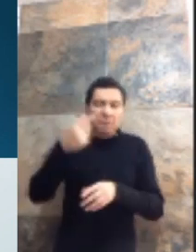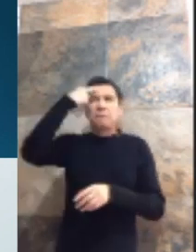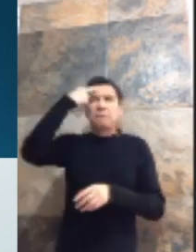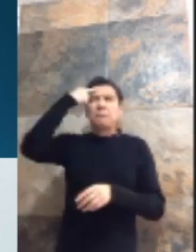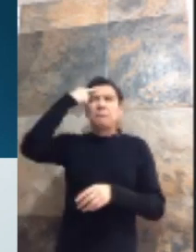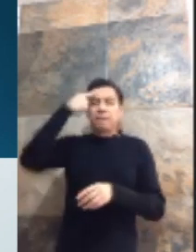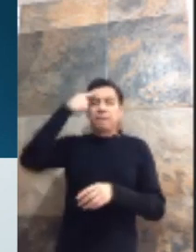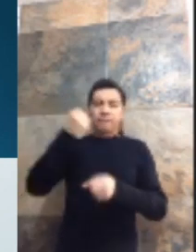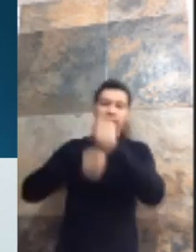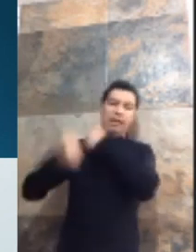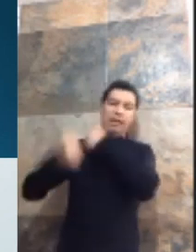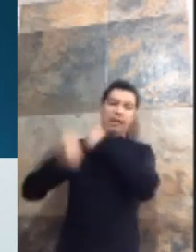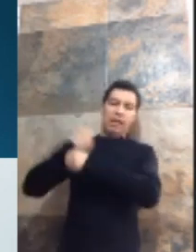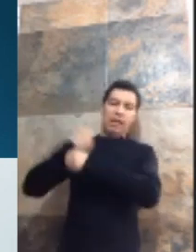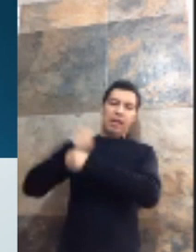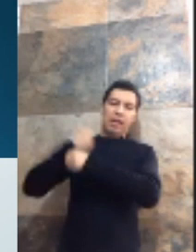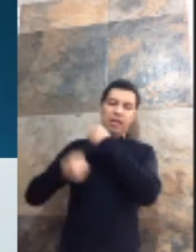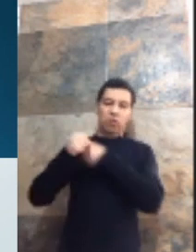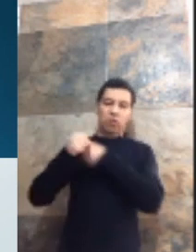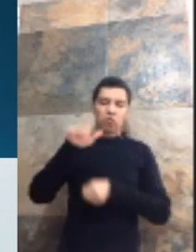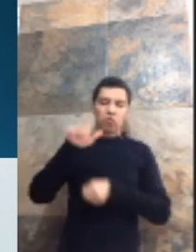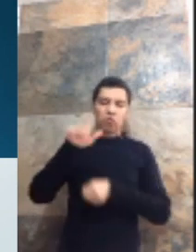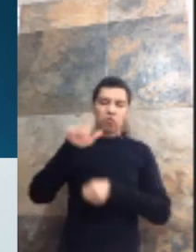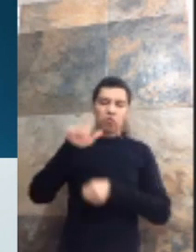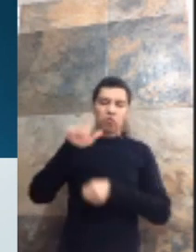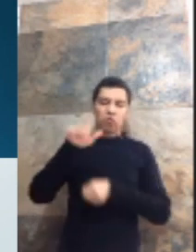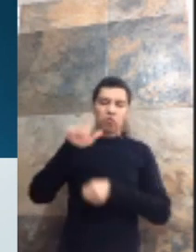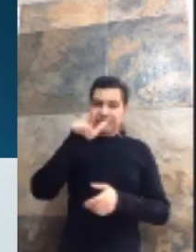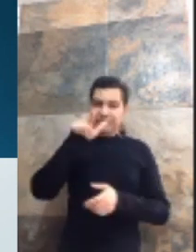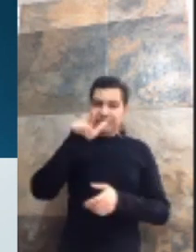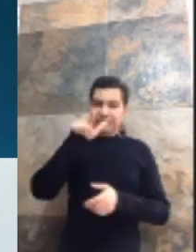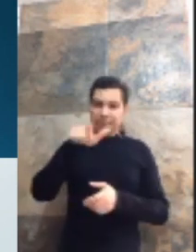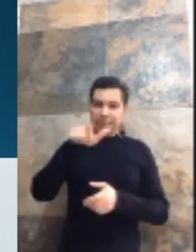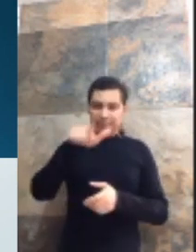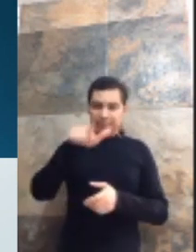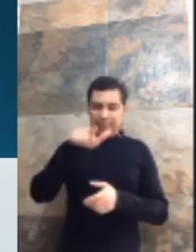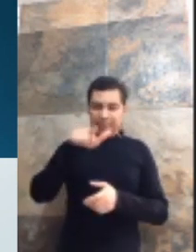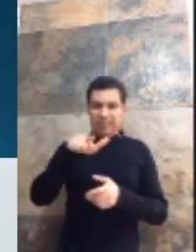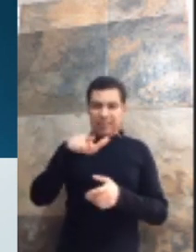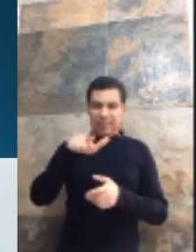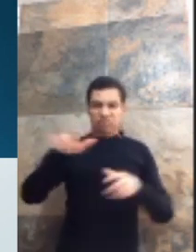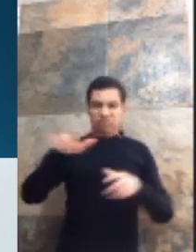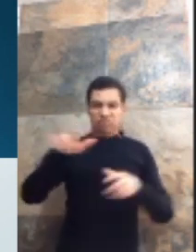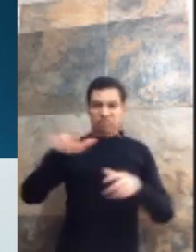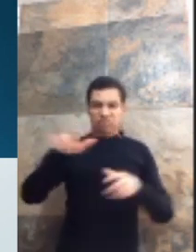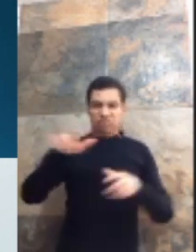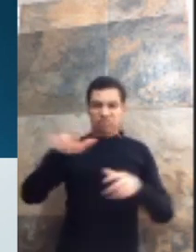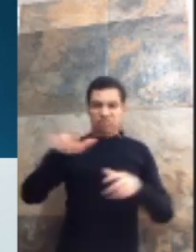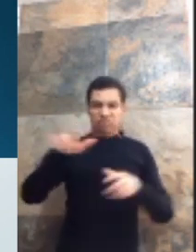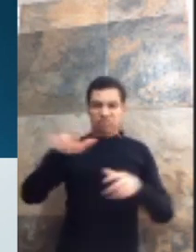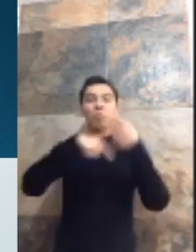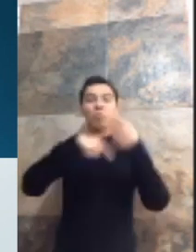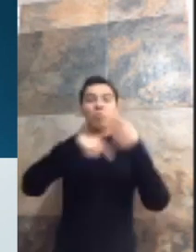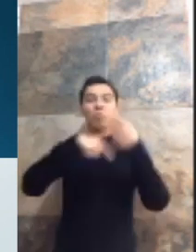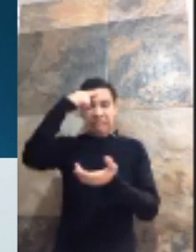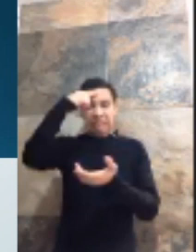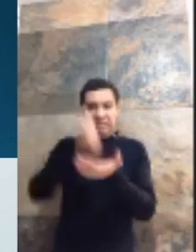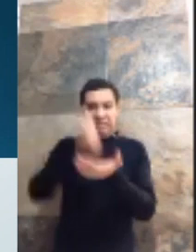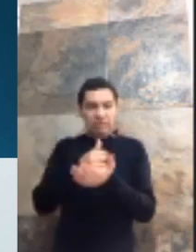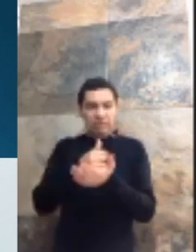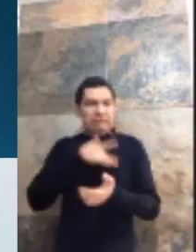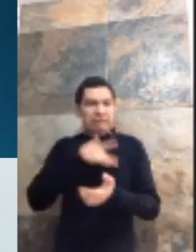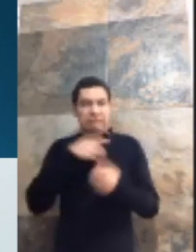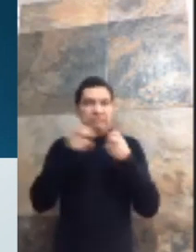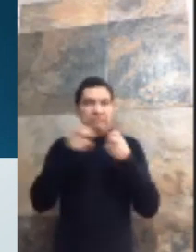personas que tenían estas reacciones de ansiedad, muy poquitas acababan necesitando